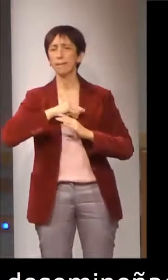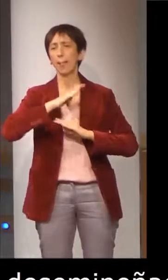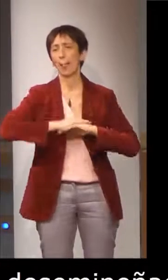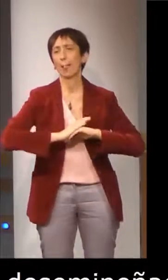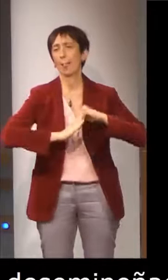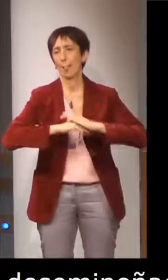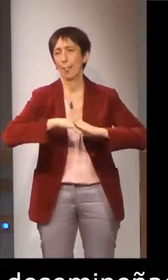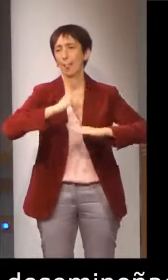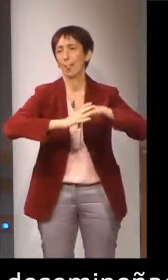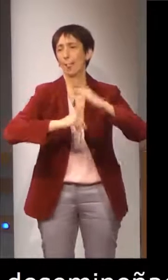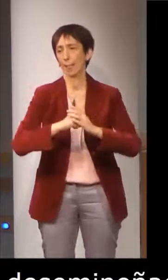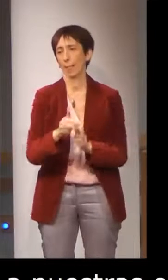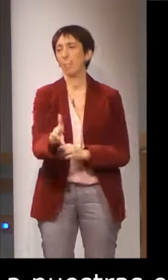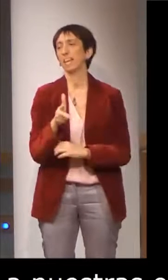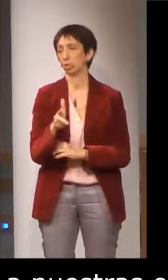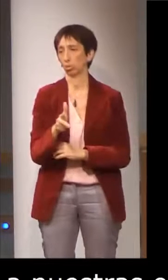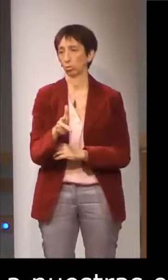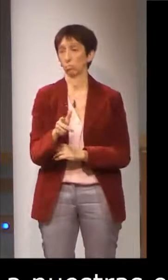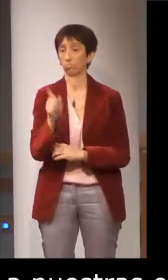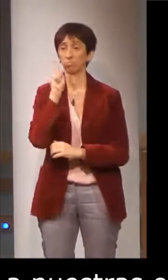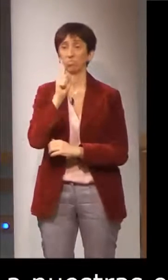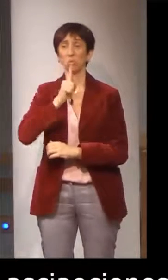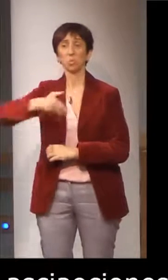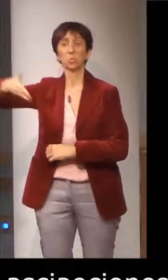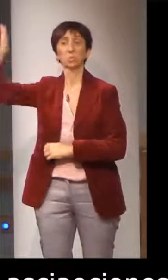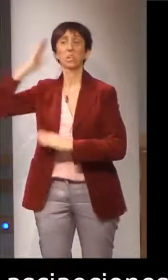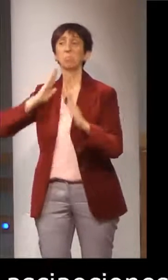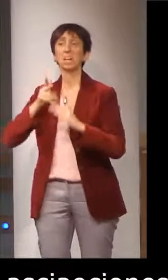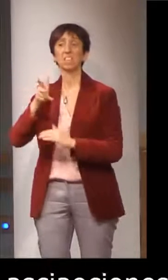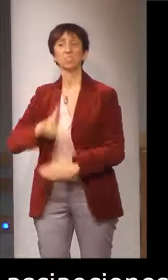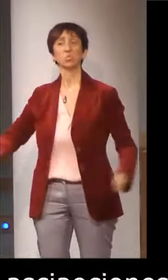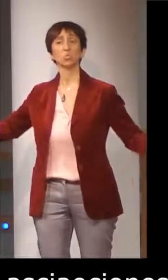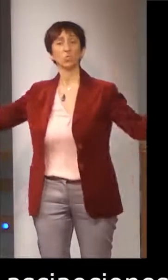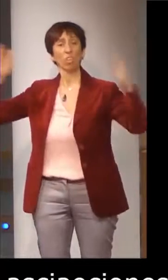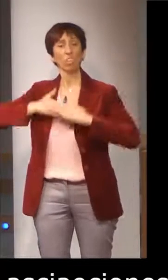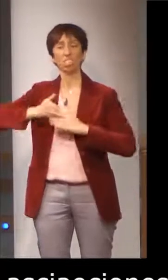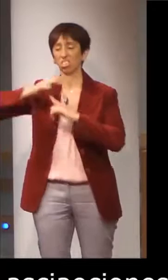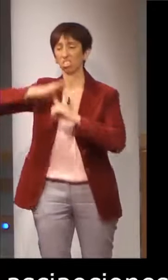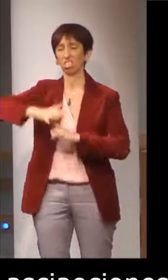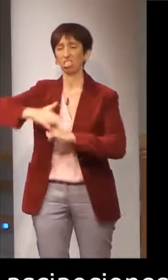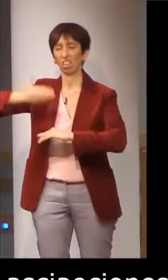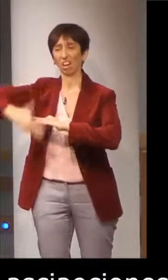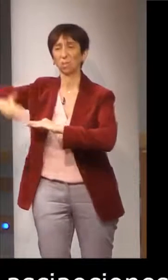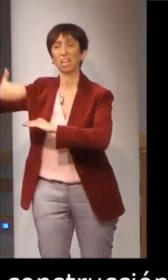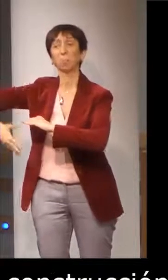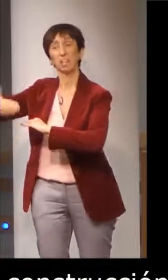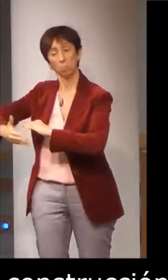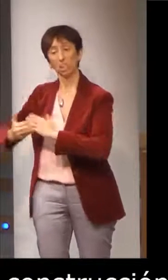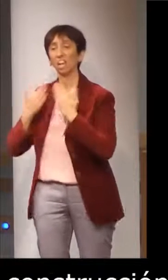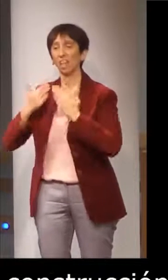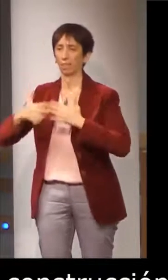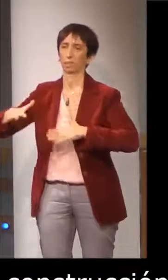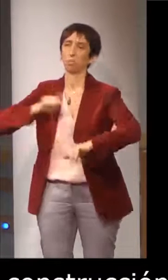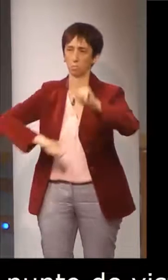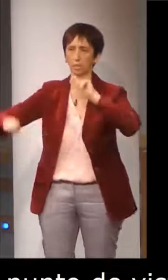de personas sordas en la construcción de nuestro país desde un punto de vista de derechos. En el momento en el que nosotros como